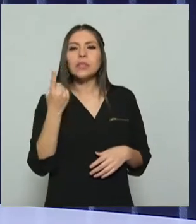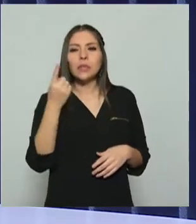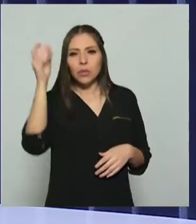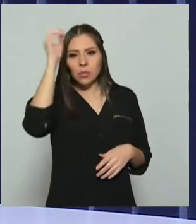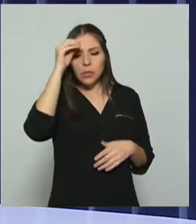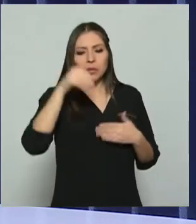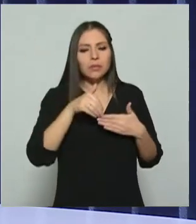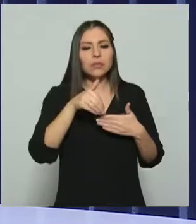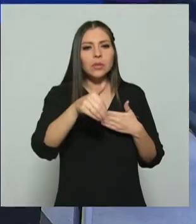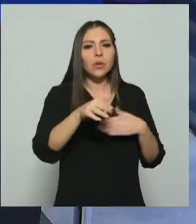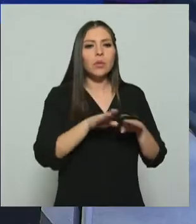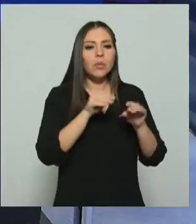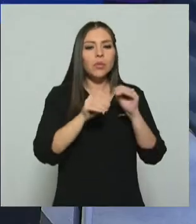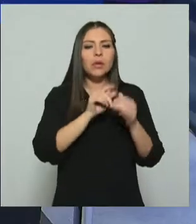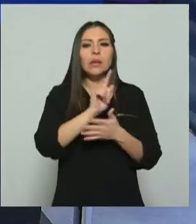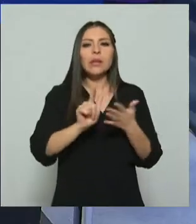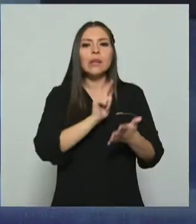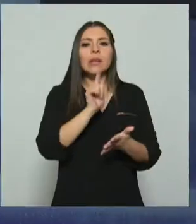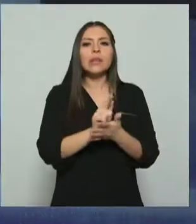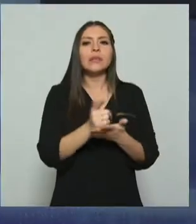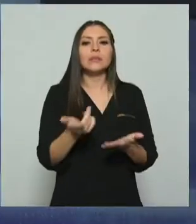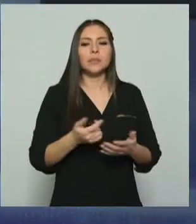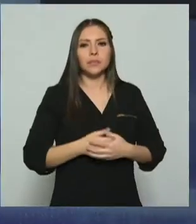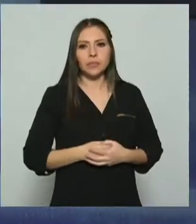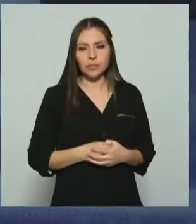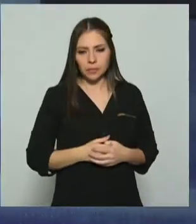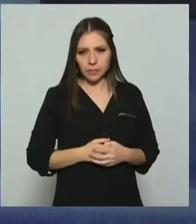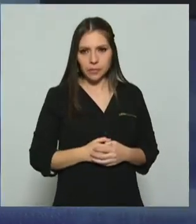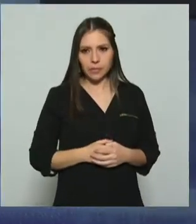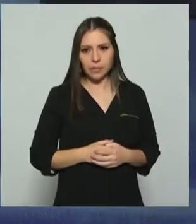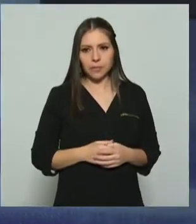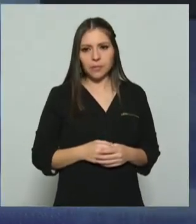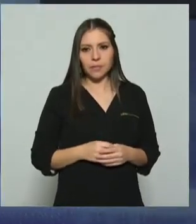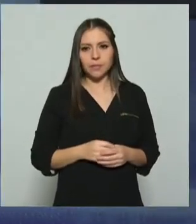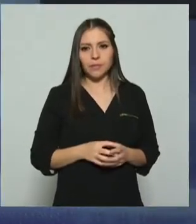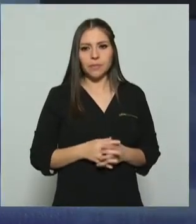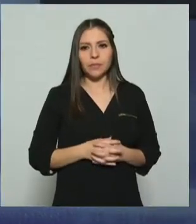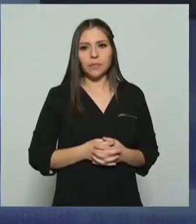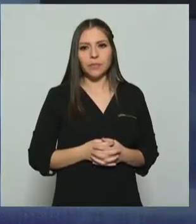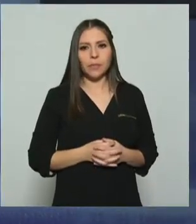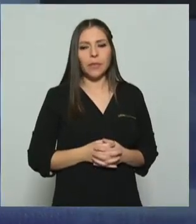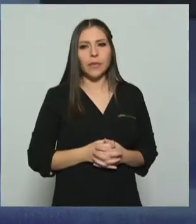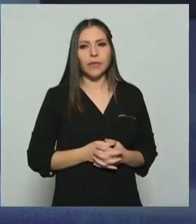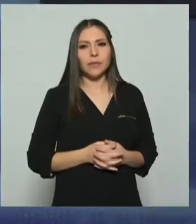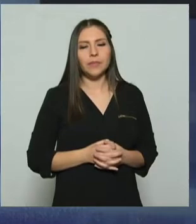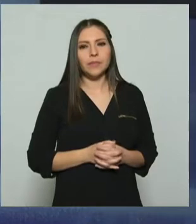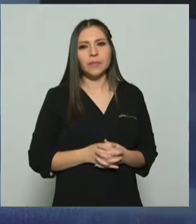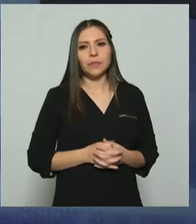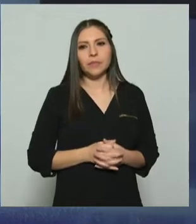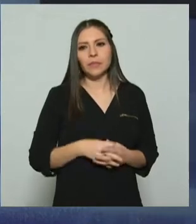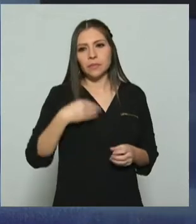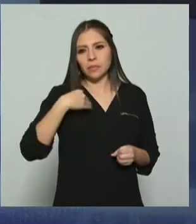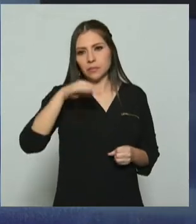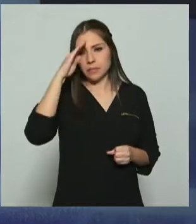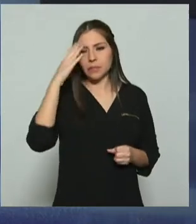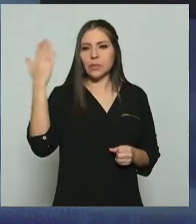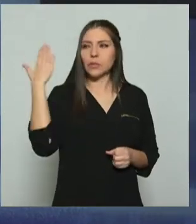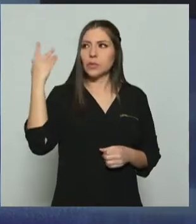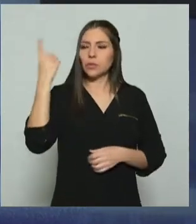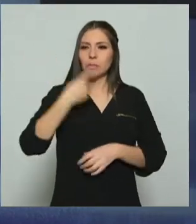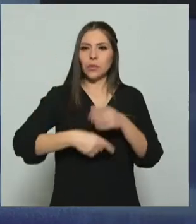hay detrás jurídico y legislativo? Claro, mira, yo creo que a partir de la declaratoria el año pasado de la alerta de género, que tiene